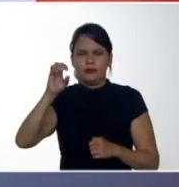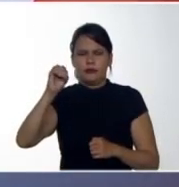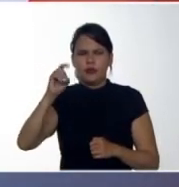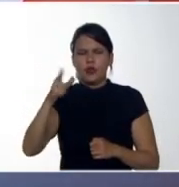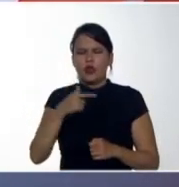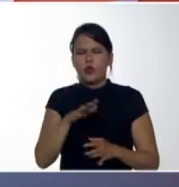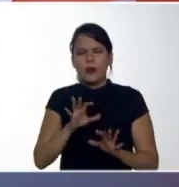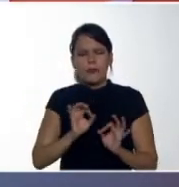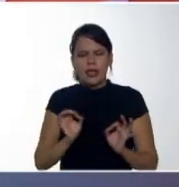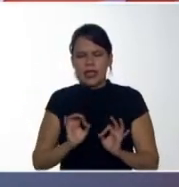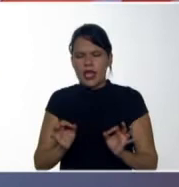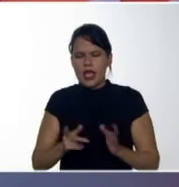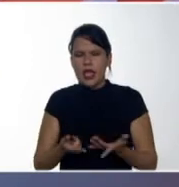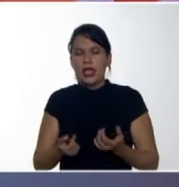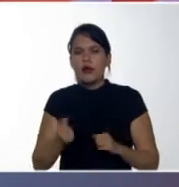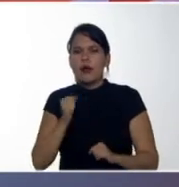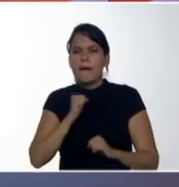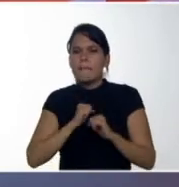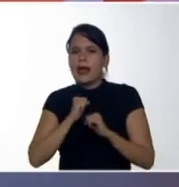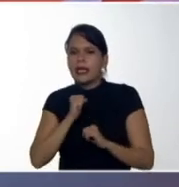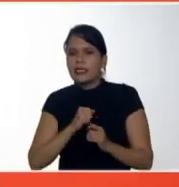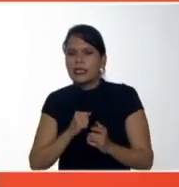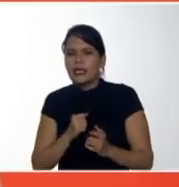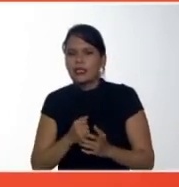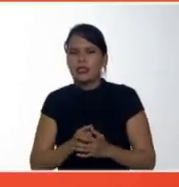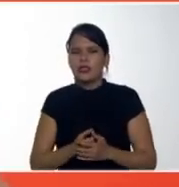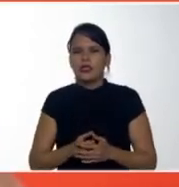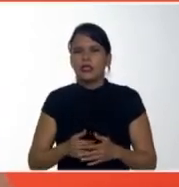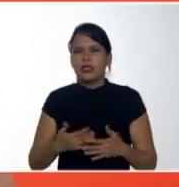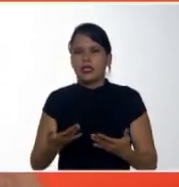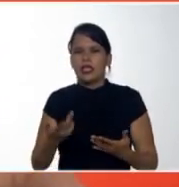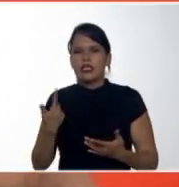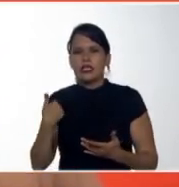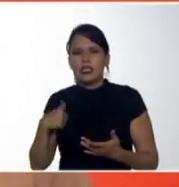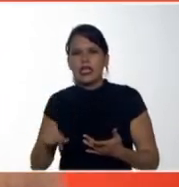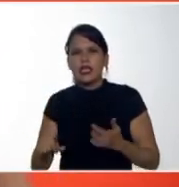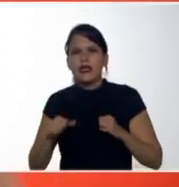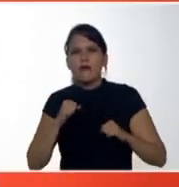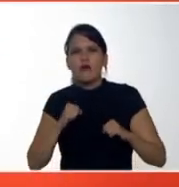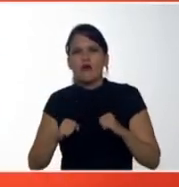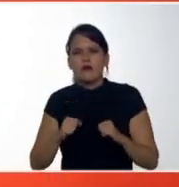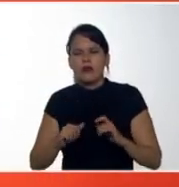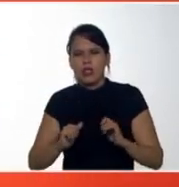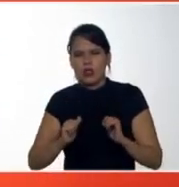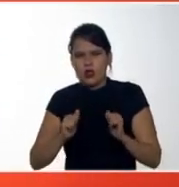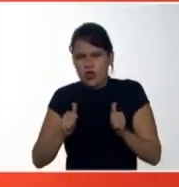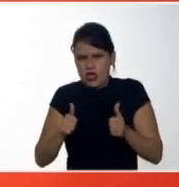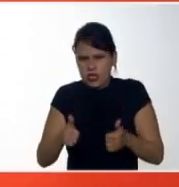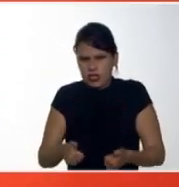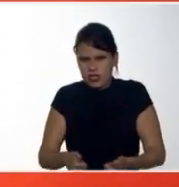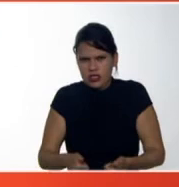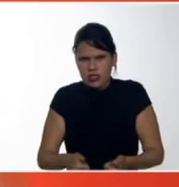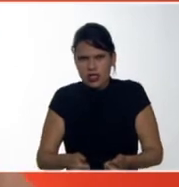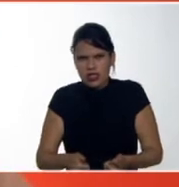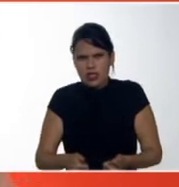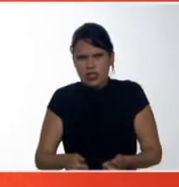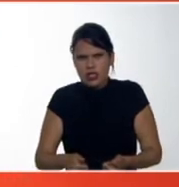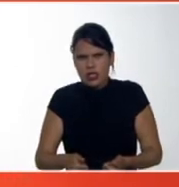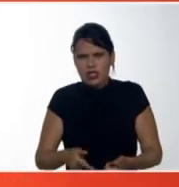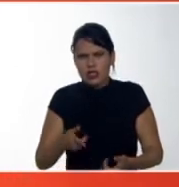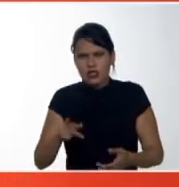máquina hipotética que tiene movimiento inicial, es decir, que yo aplique